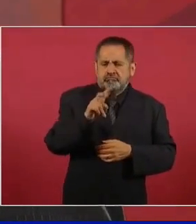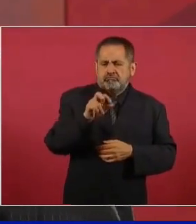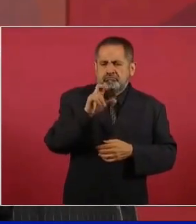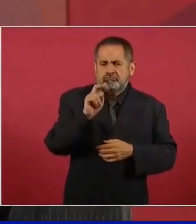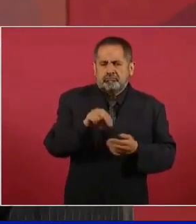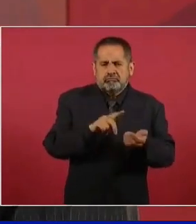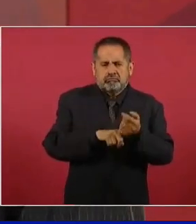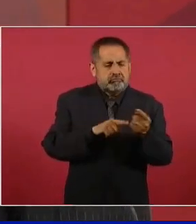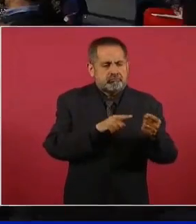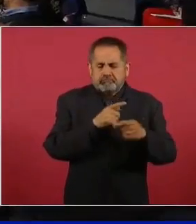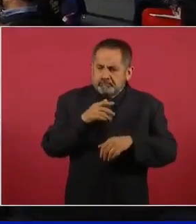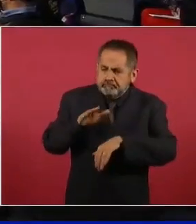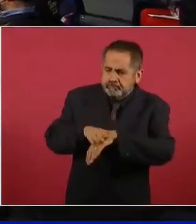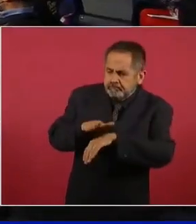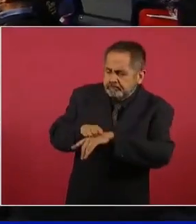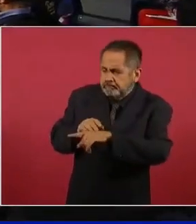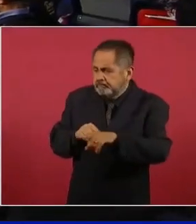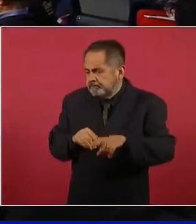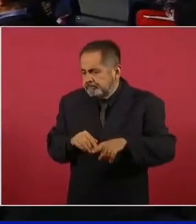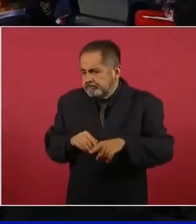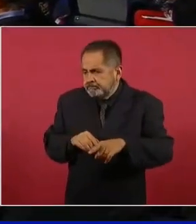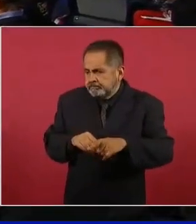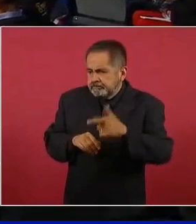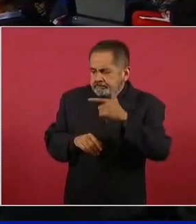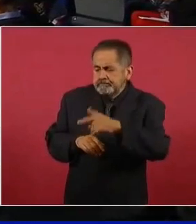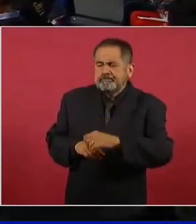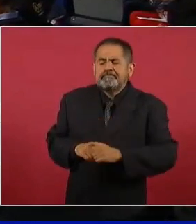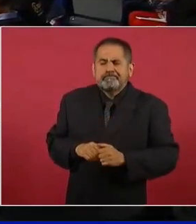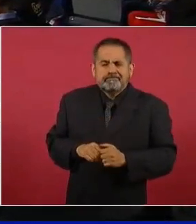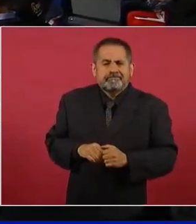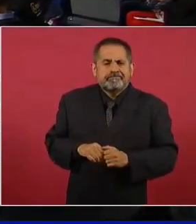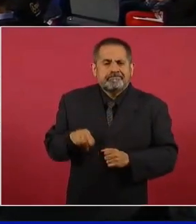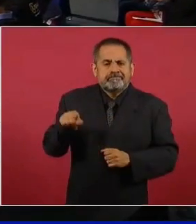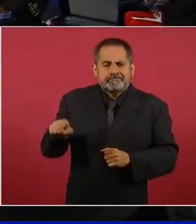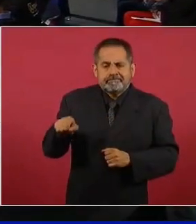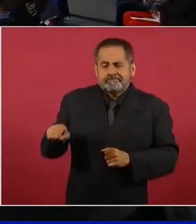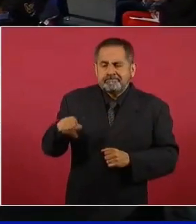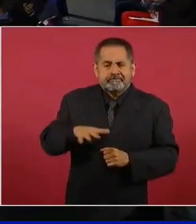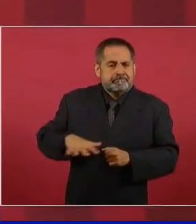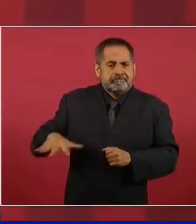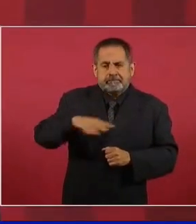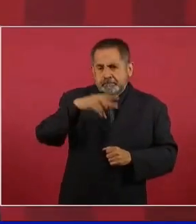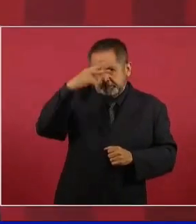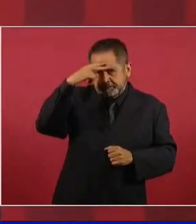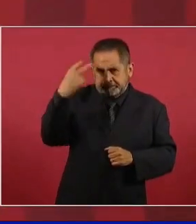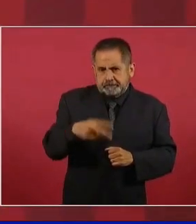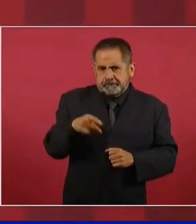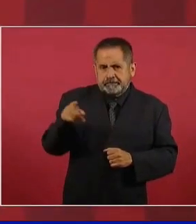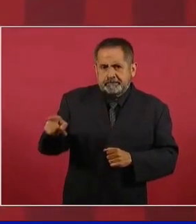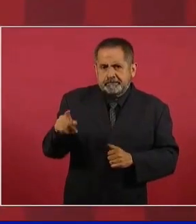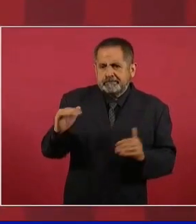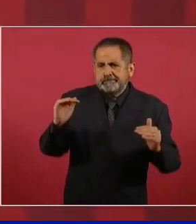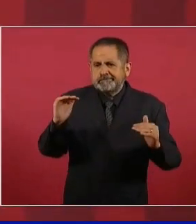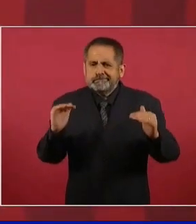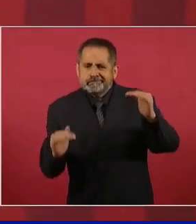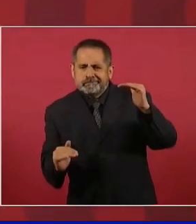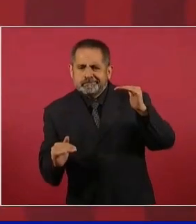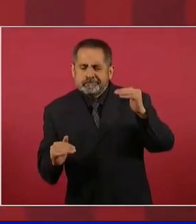y ya advertía que México era de los países con más